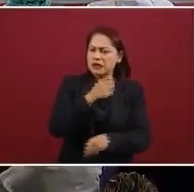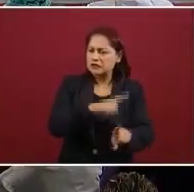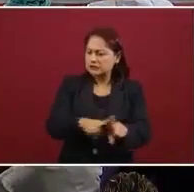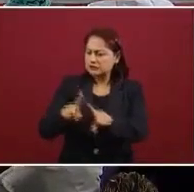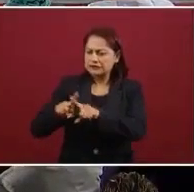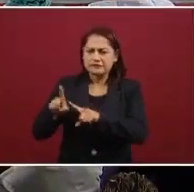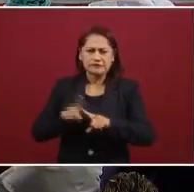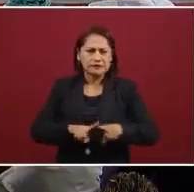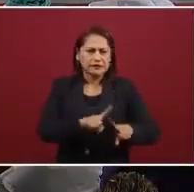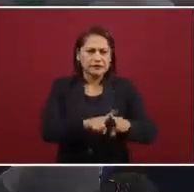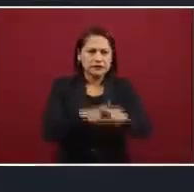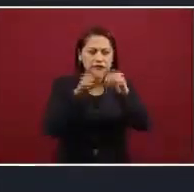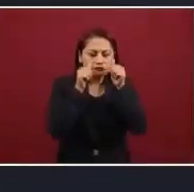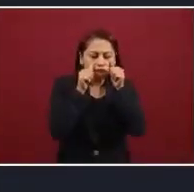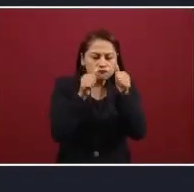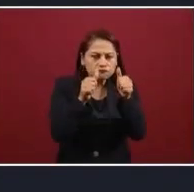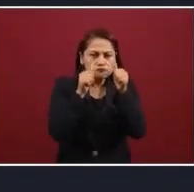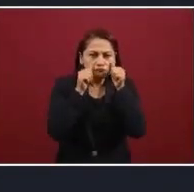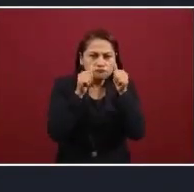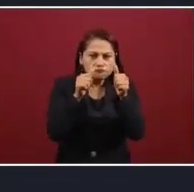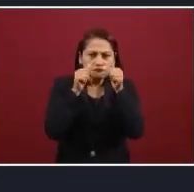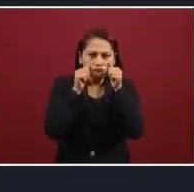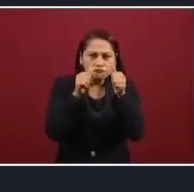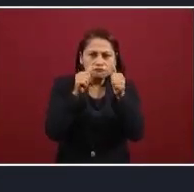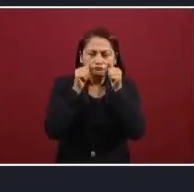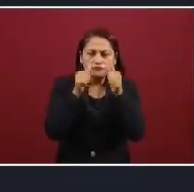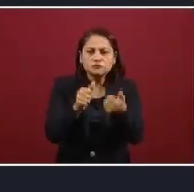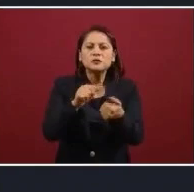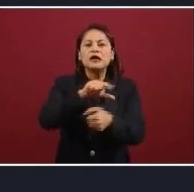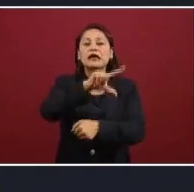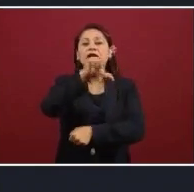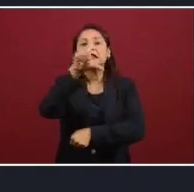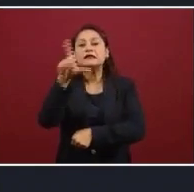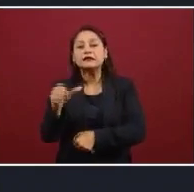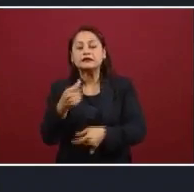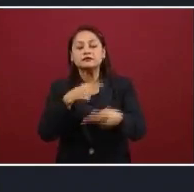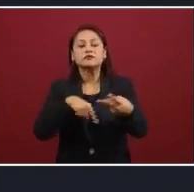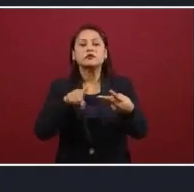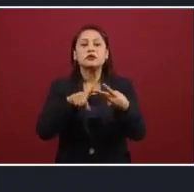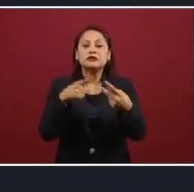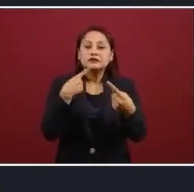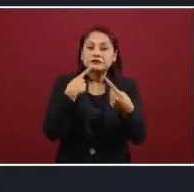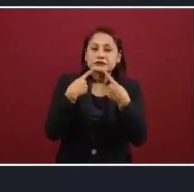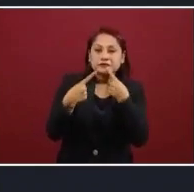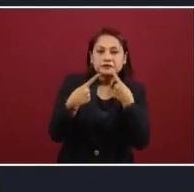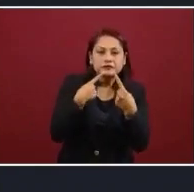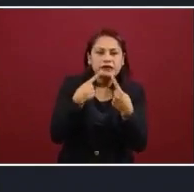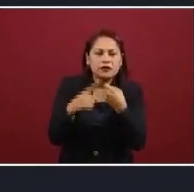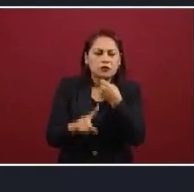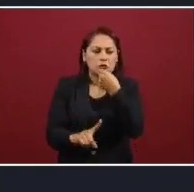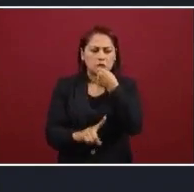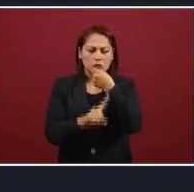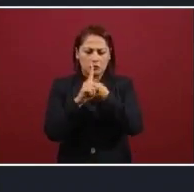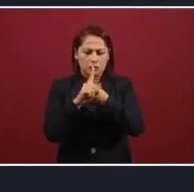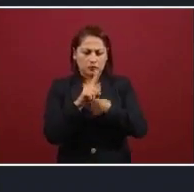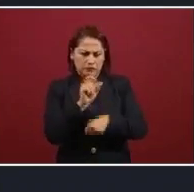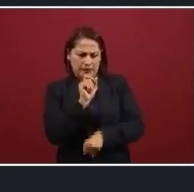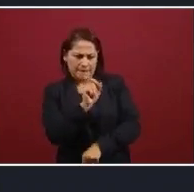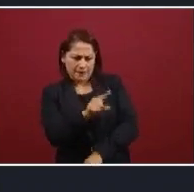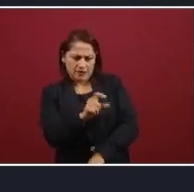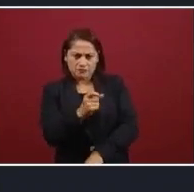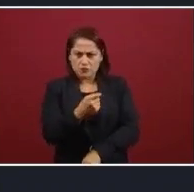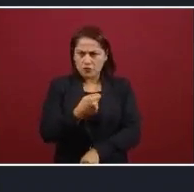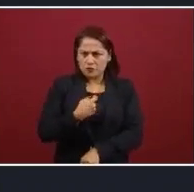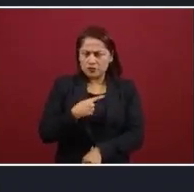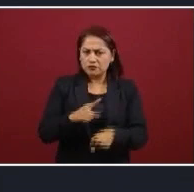de para construir posteriormente un diálogo que nos permite encontrar frente a estos problemas comunes que estamos enfrentando pues las